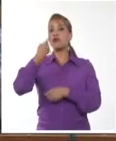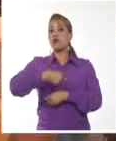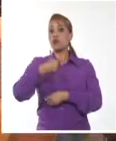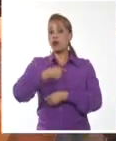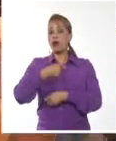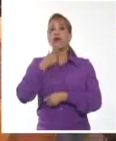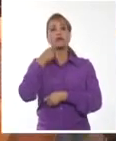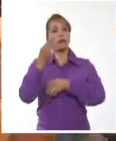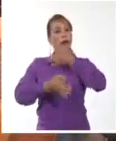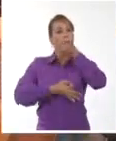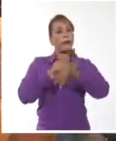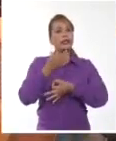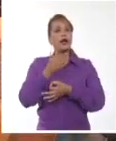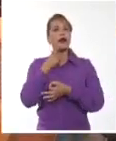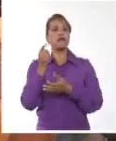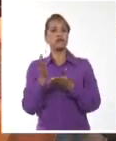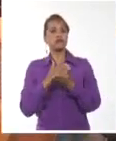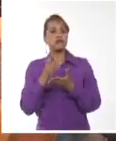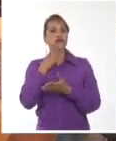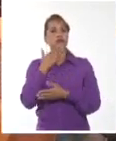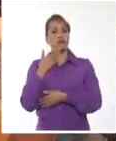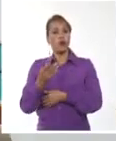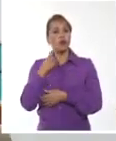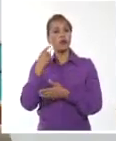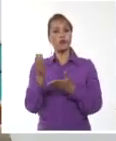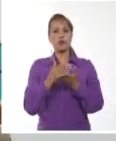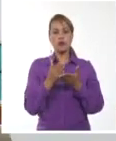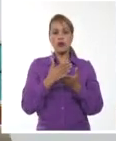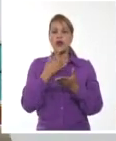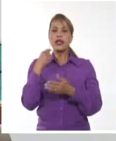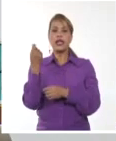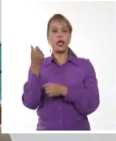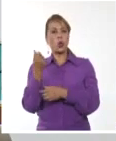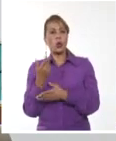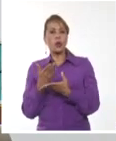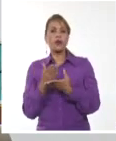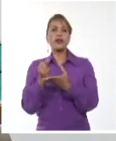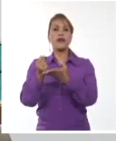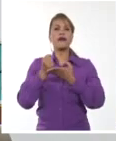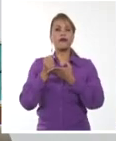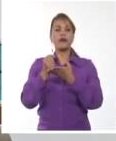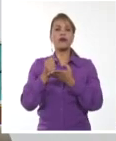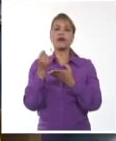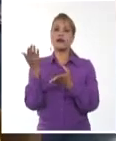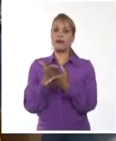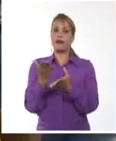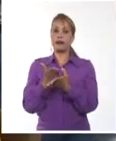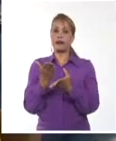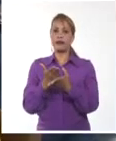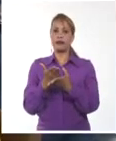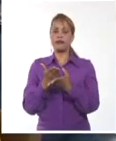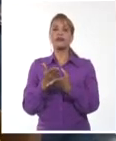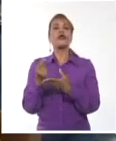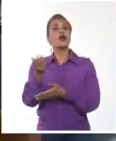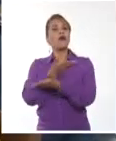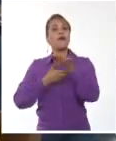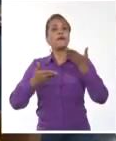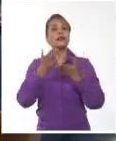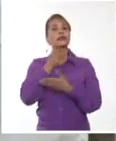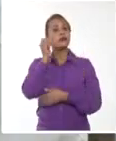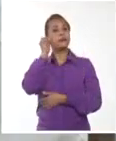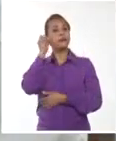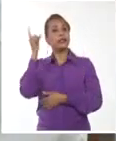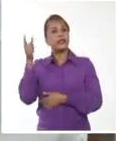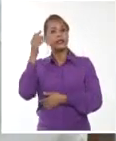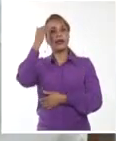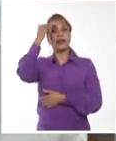excelencia de su labor científica en el ámbito de la economía y su contribución a la docencia. El premiado compartió sus experiencias profesionales y